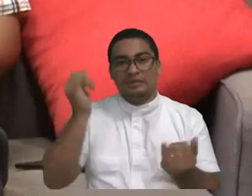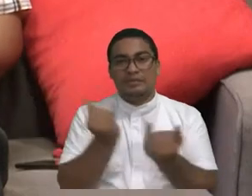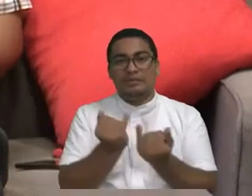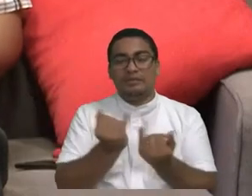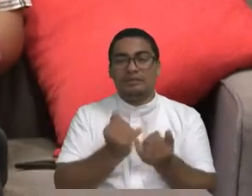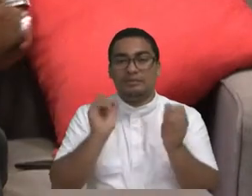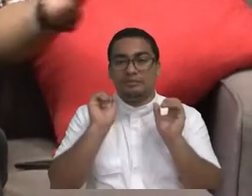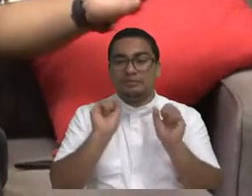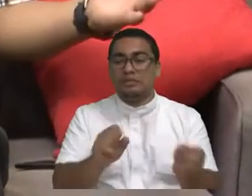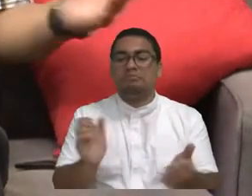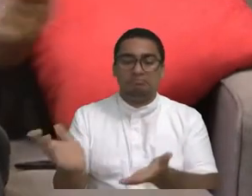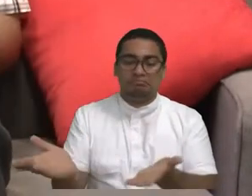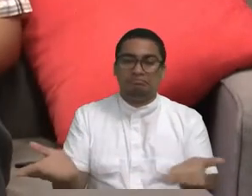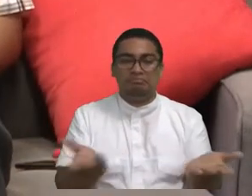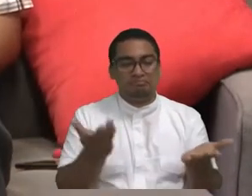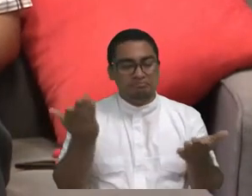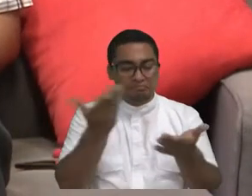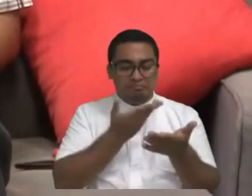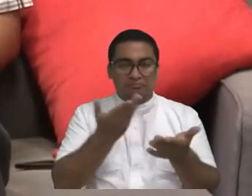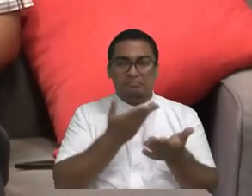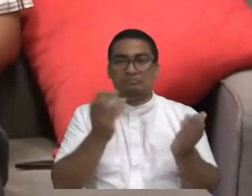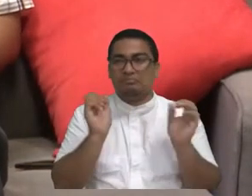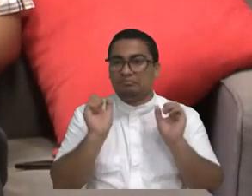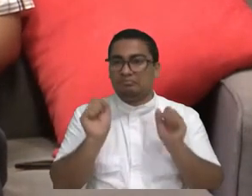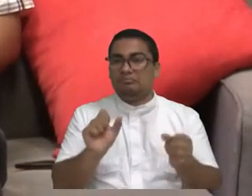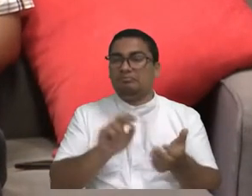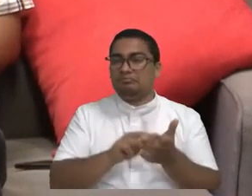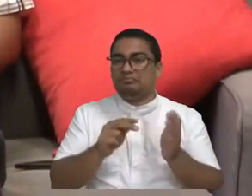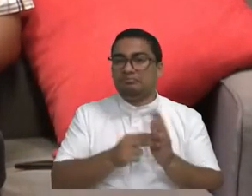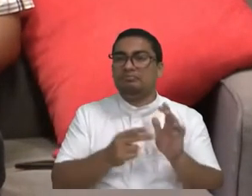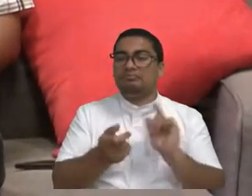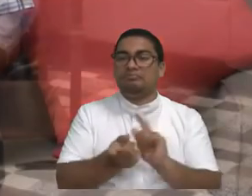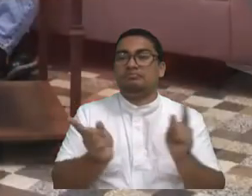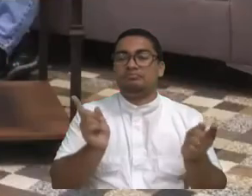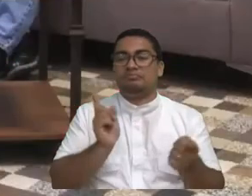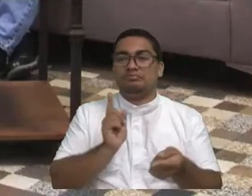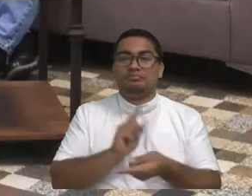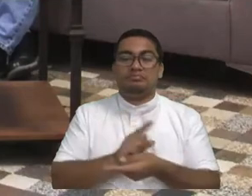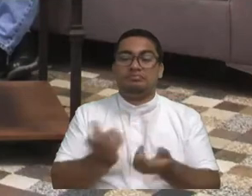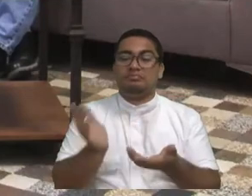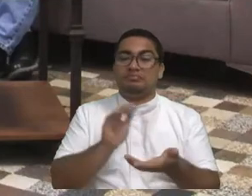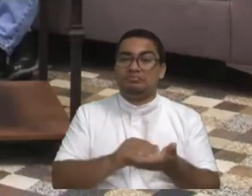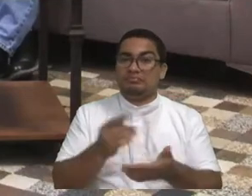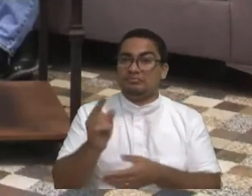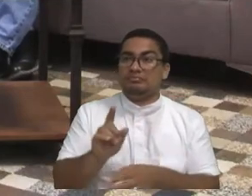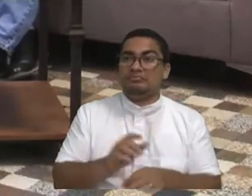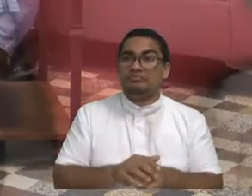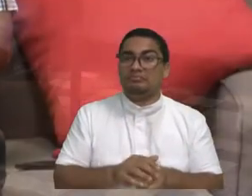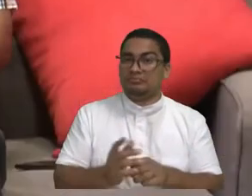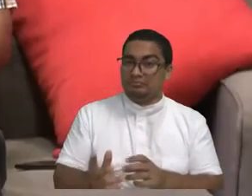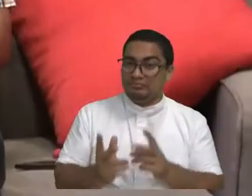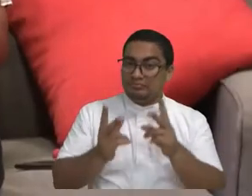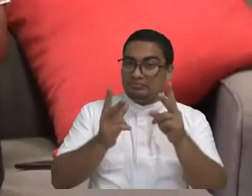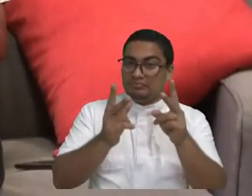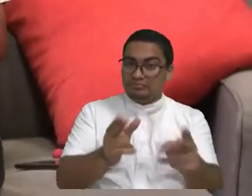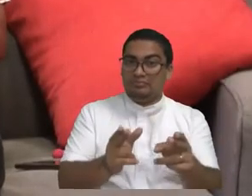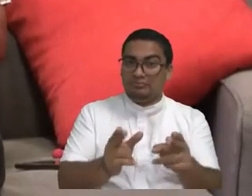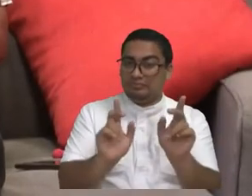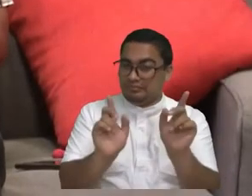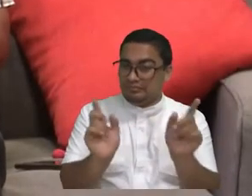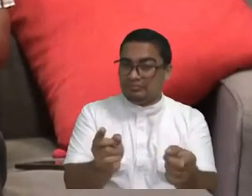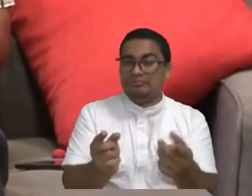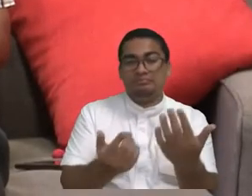y puedan también ser parte de estas transformaciones y esta restitución de derechos perfectos hacemos una breve pausa